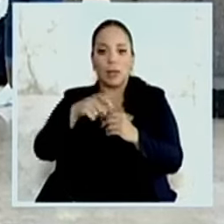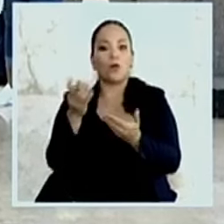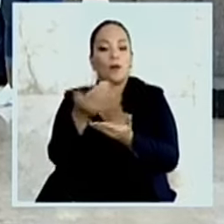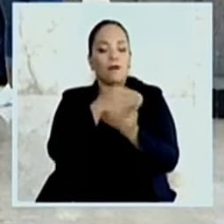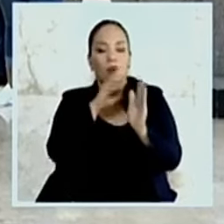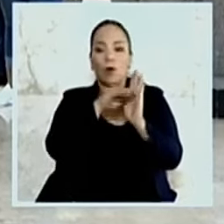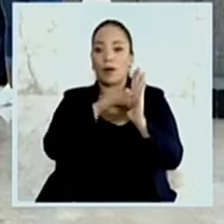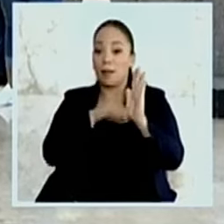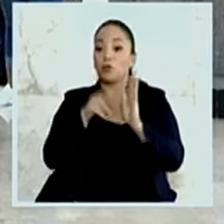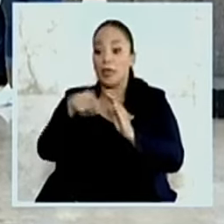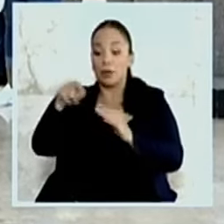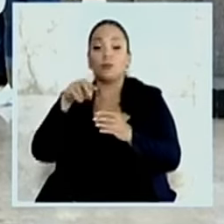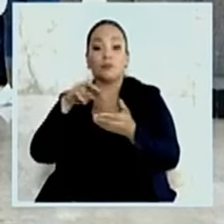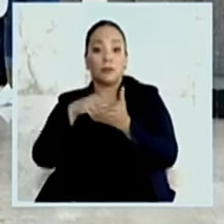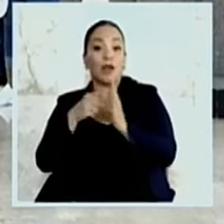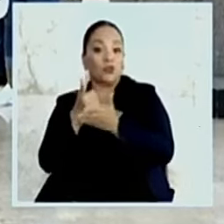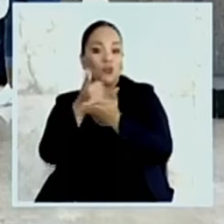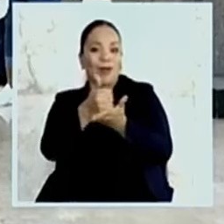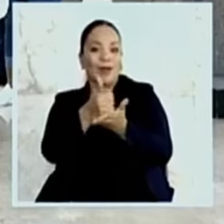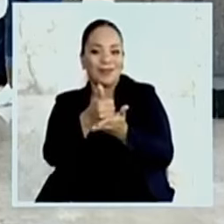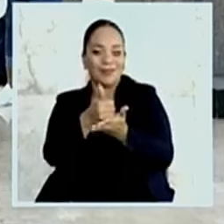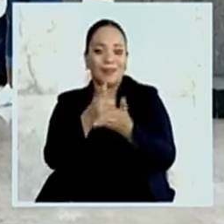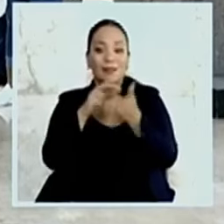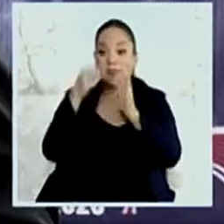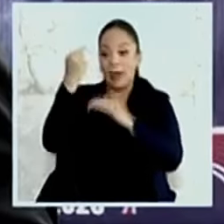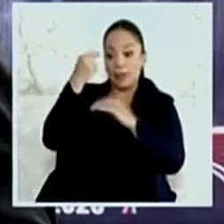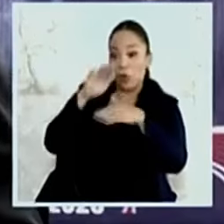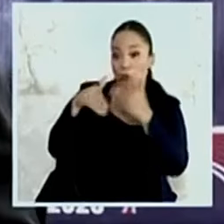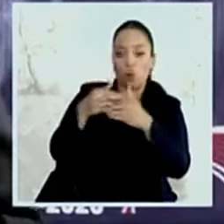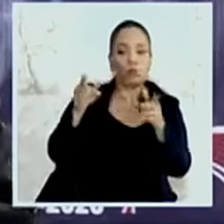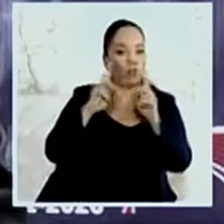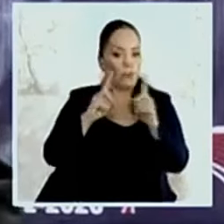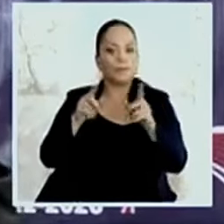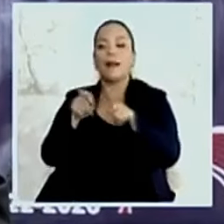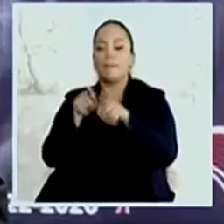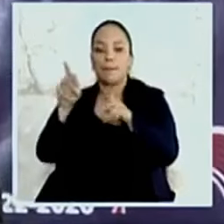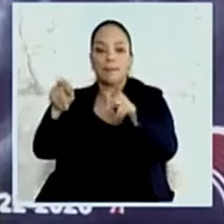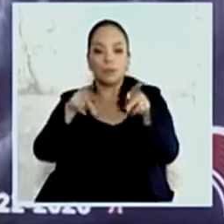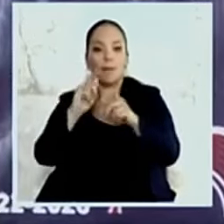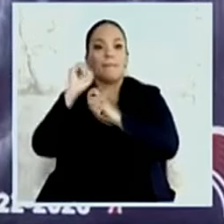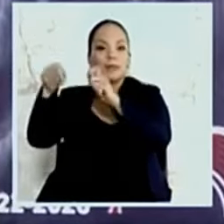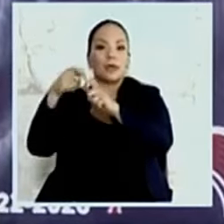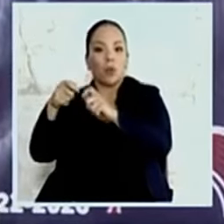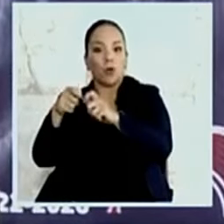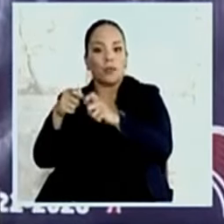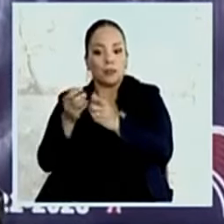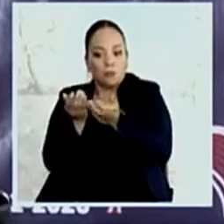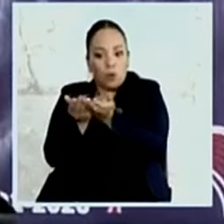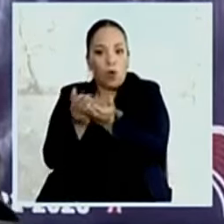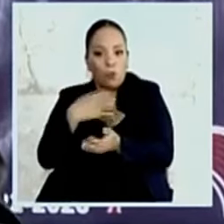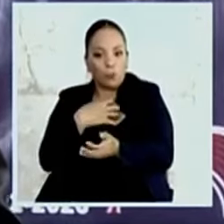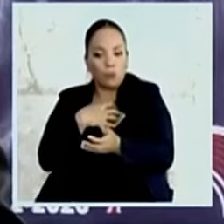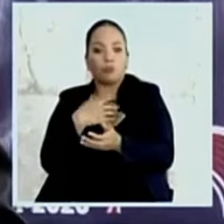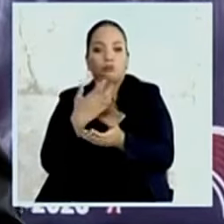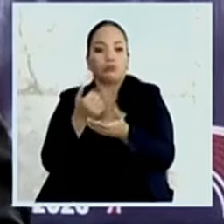Los pescadores aportan con su trabajo y sus embarcaciones el trabajo necesario para recoger los